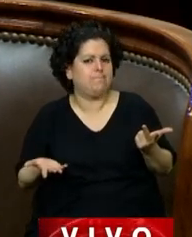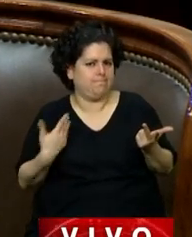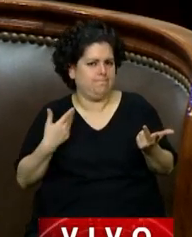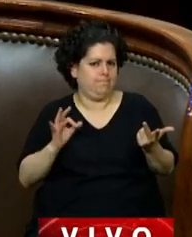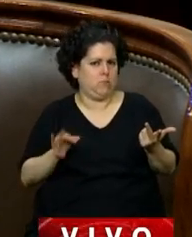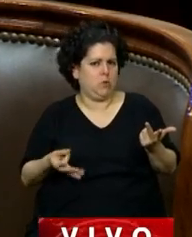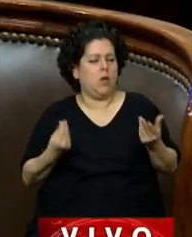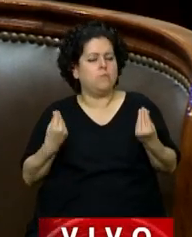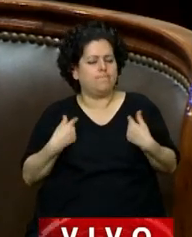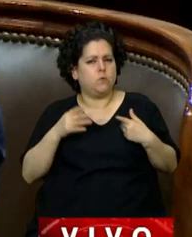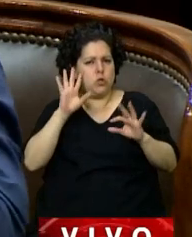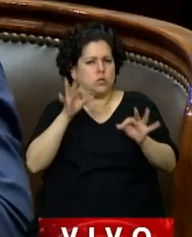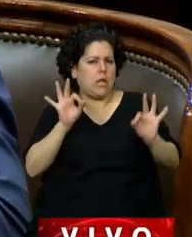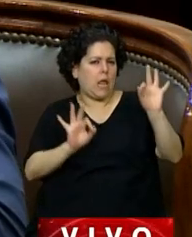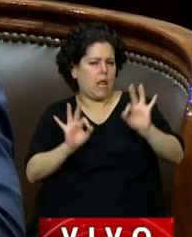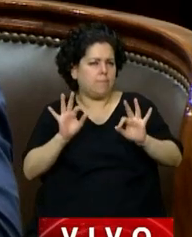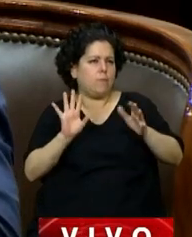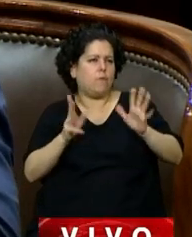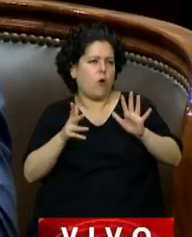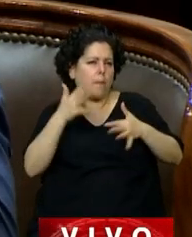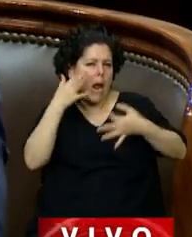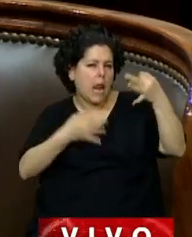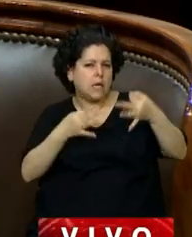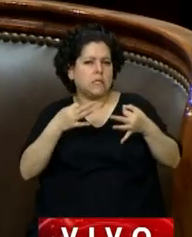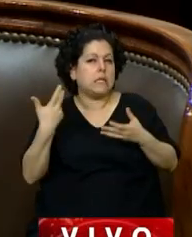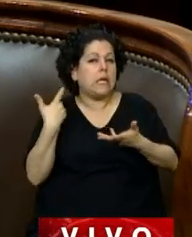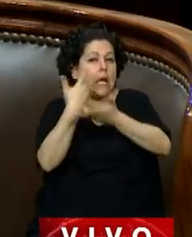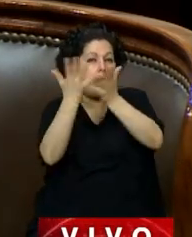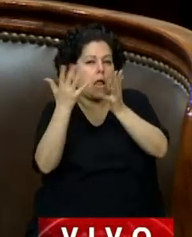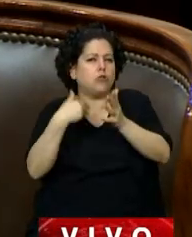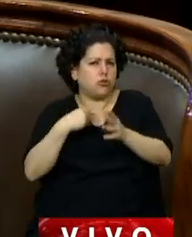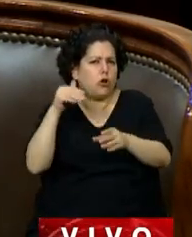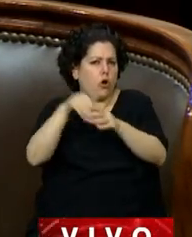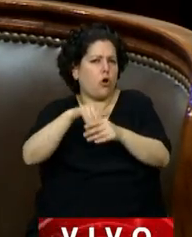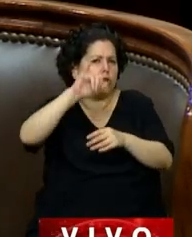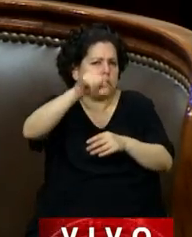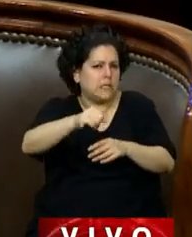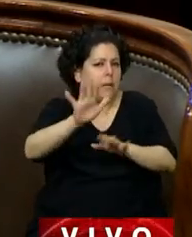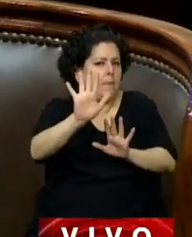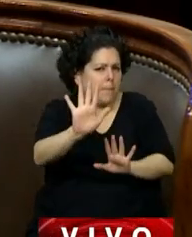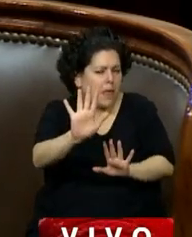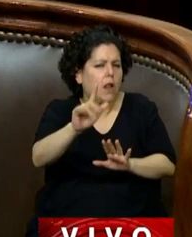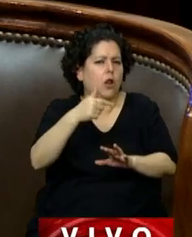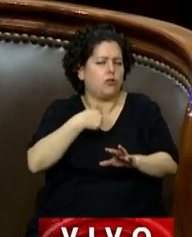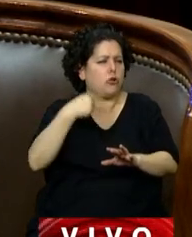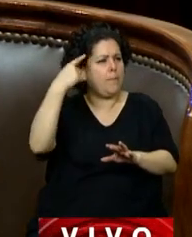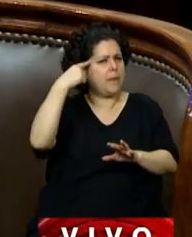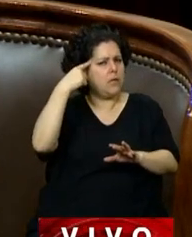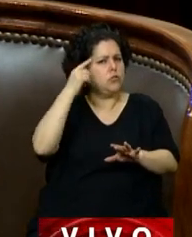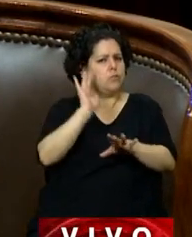obviamente a nivel general lo quiero acompañar pero creo que hay que hacer un punto suspensivo